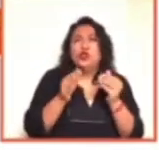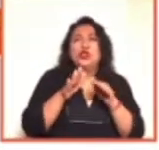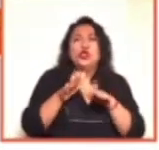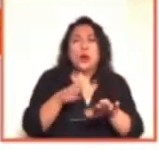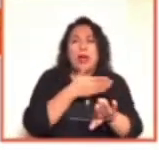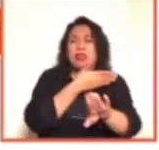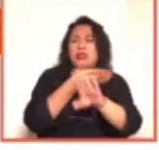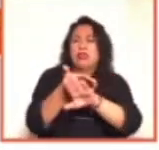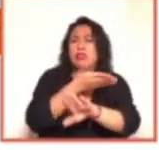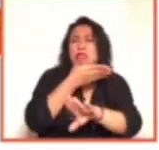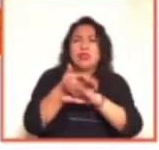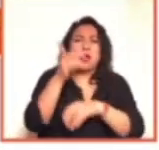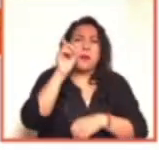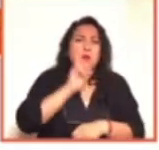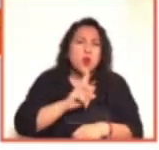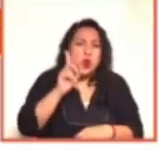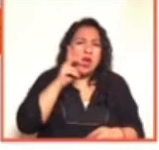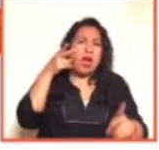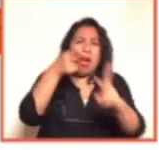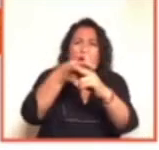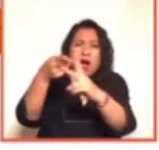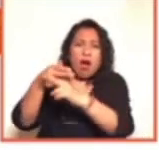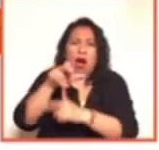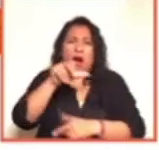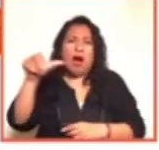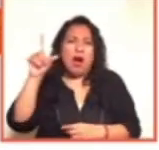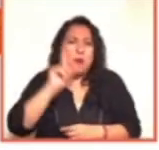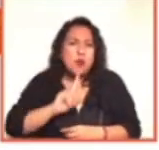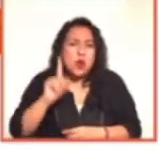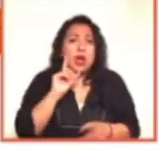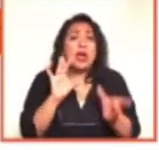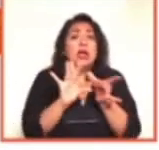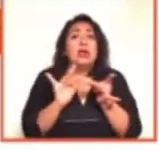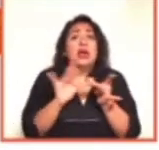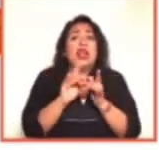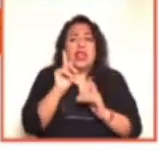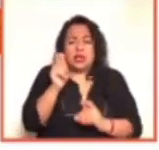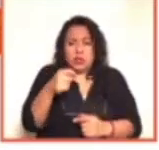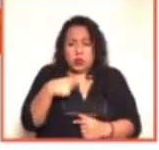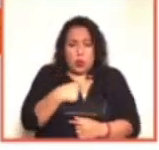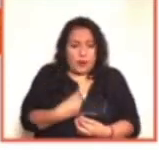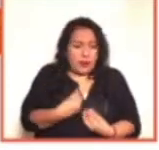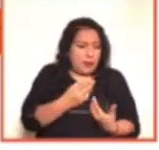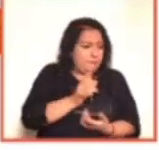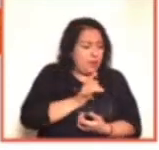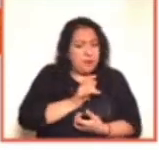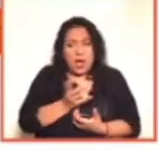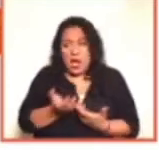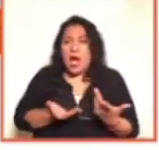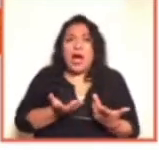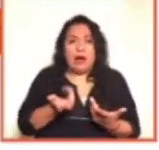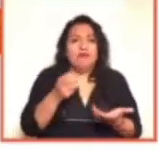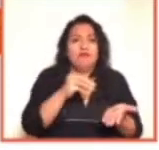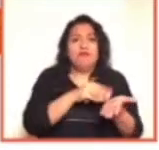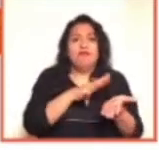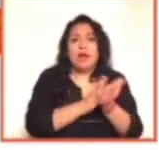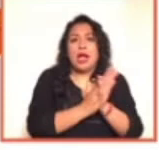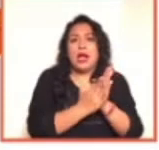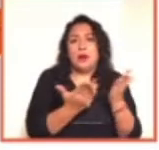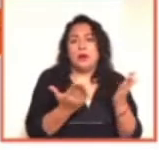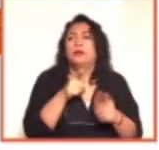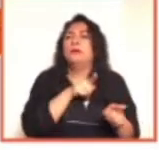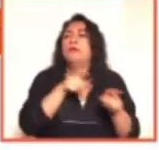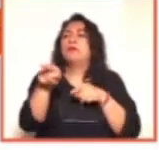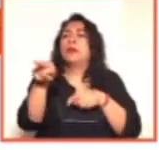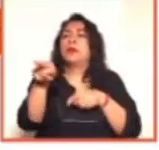mujer, contra el femicidio. Hablo de lo que significa vivir con miedo. Cuando yo le digo a un hombre que